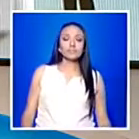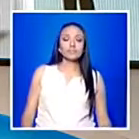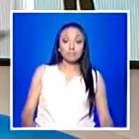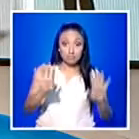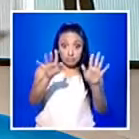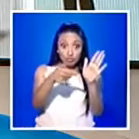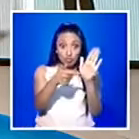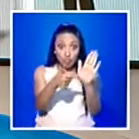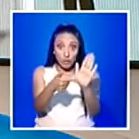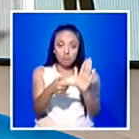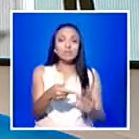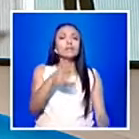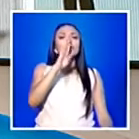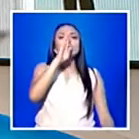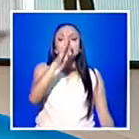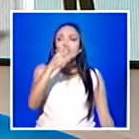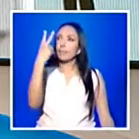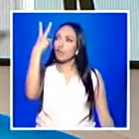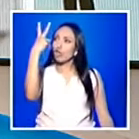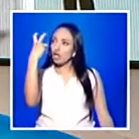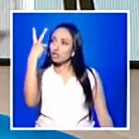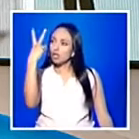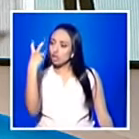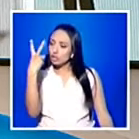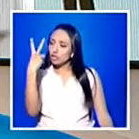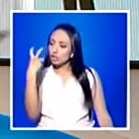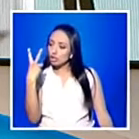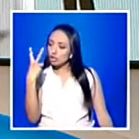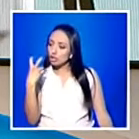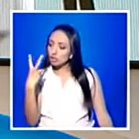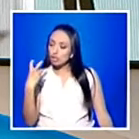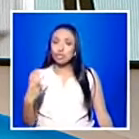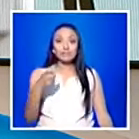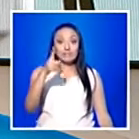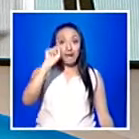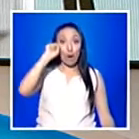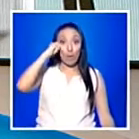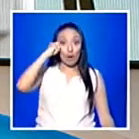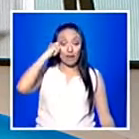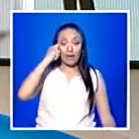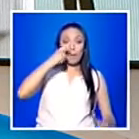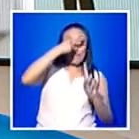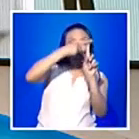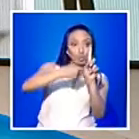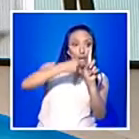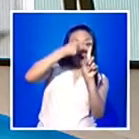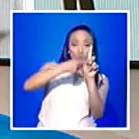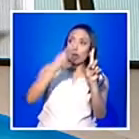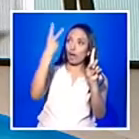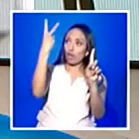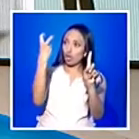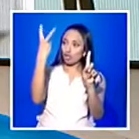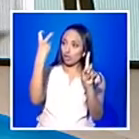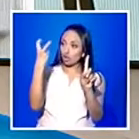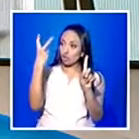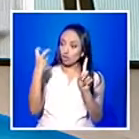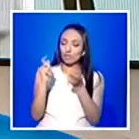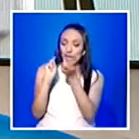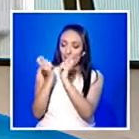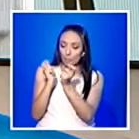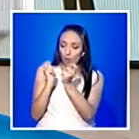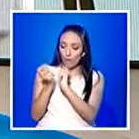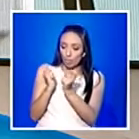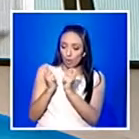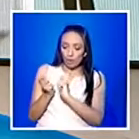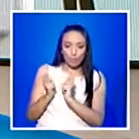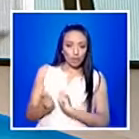de mencionar van a regir hasta el 11 de octubre porque recordemos que Petroecuador los está cambiando el 12 de cada mes. Son